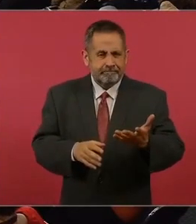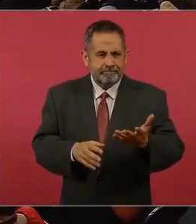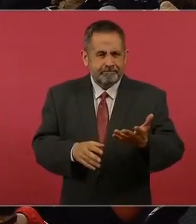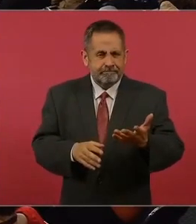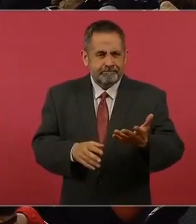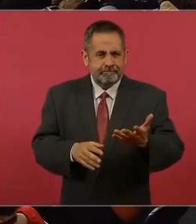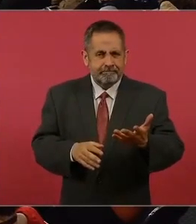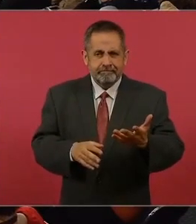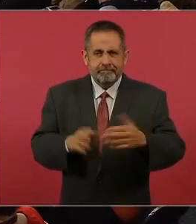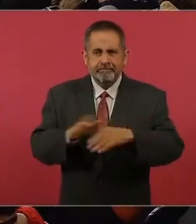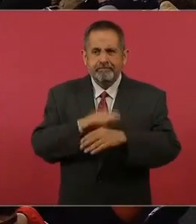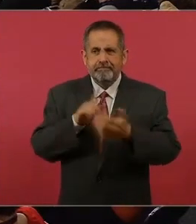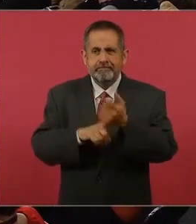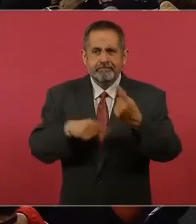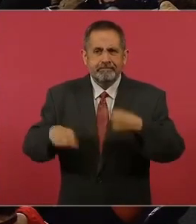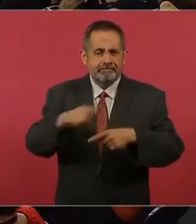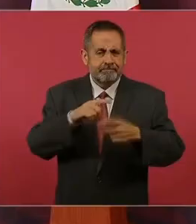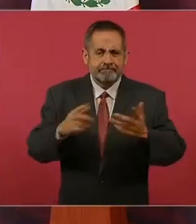Porque son unos